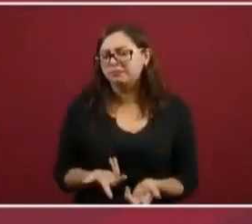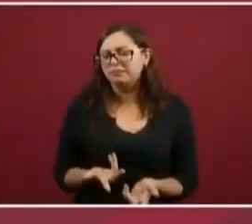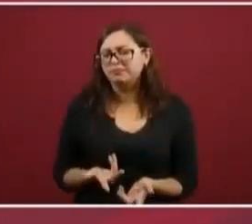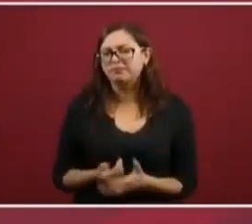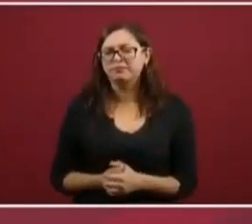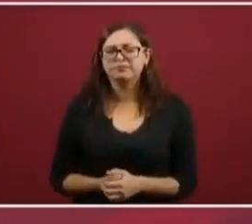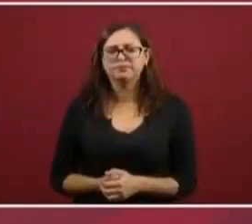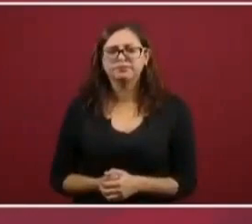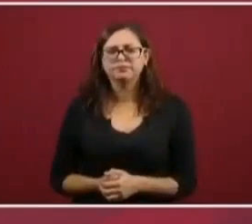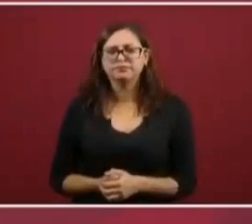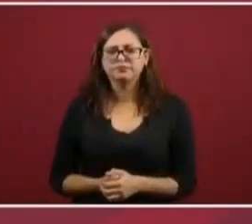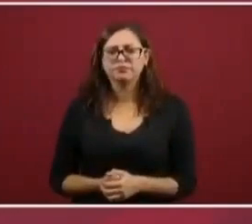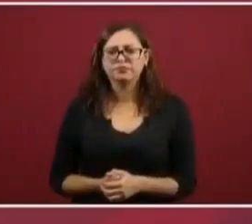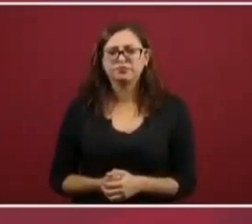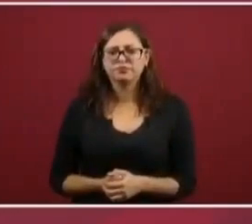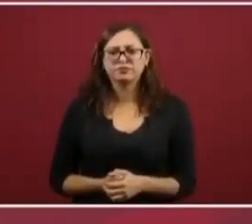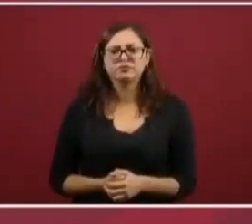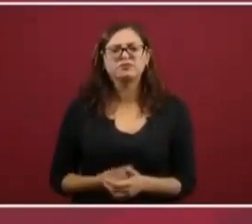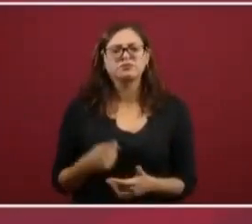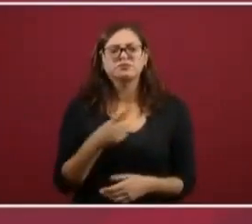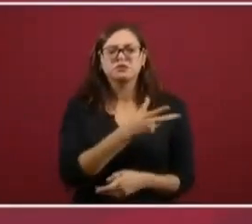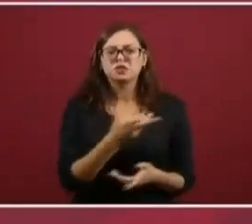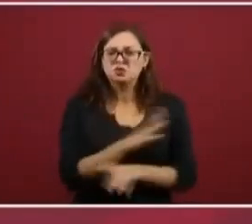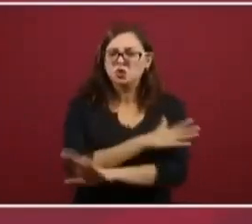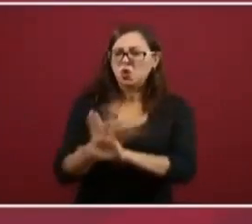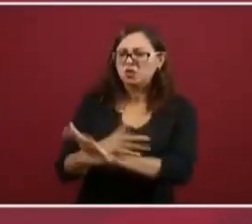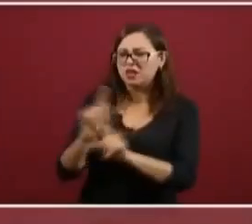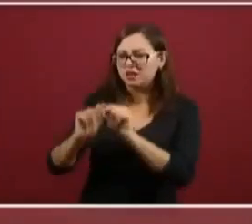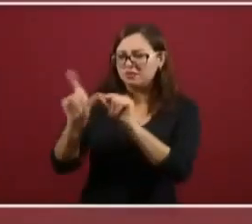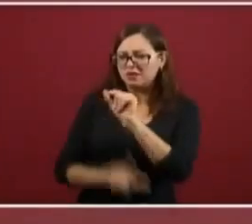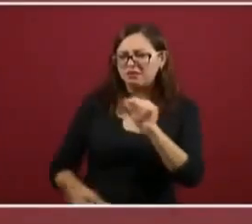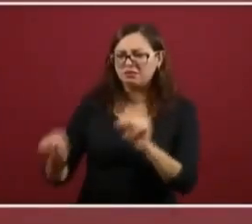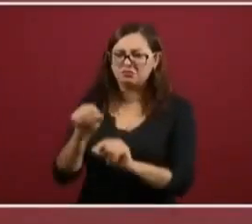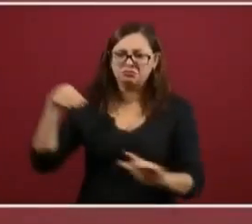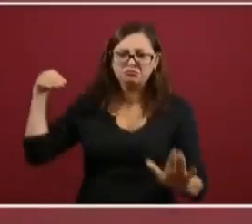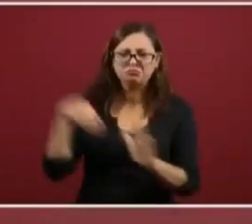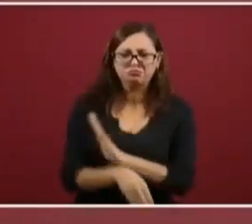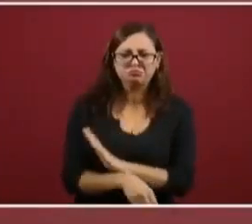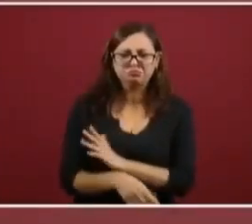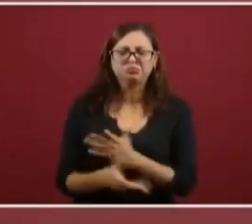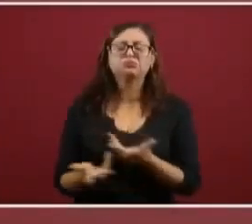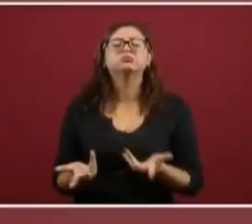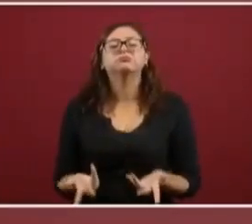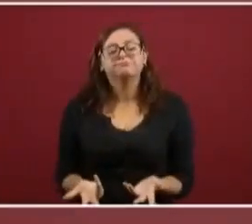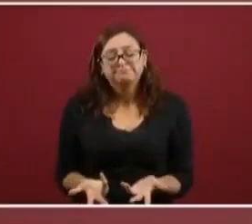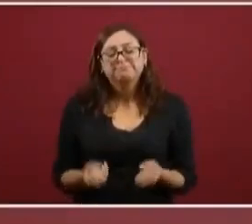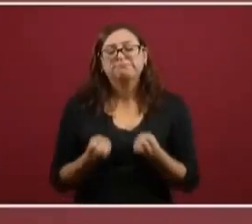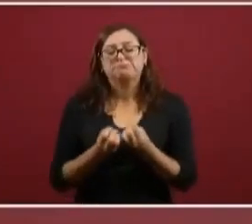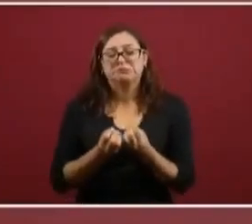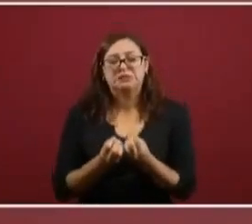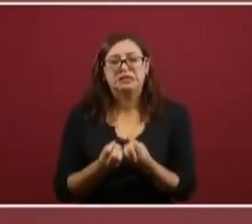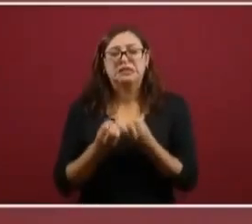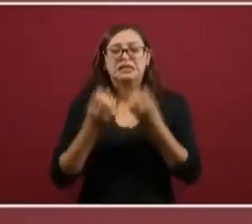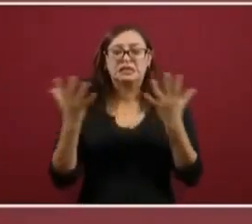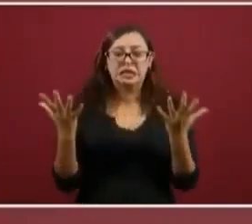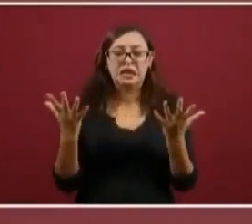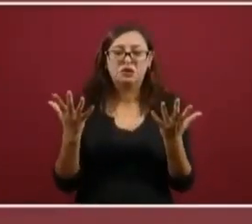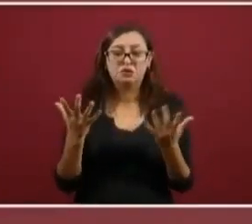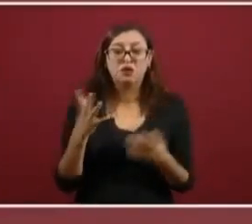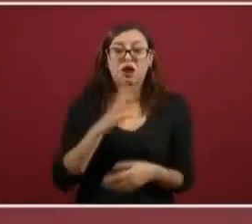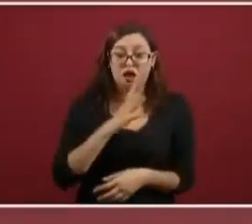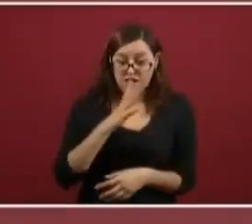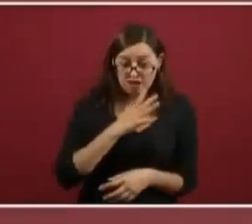los que provocaron la crisis de México Claro que si hay